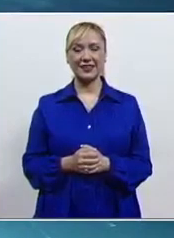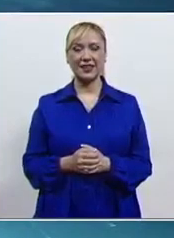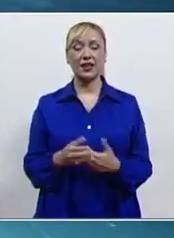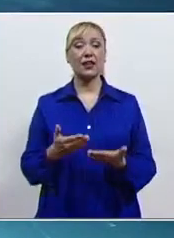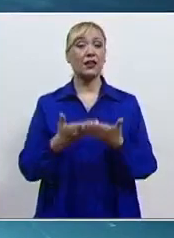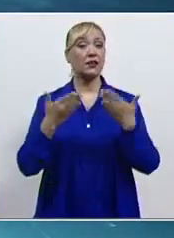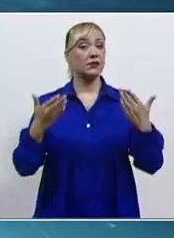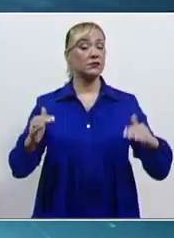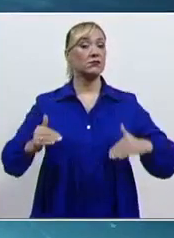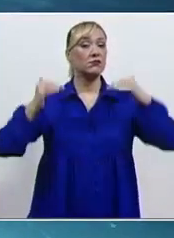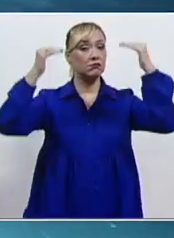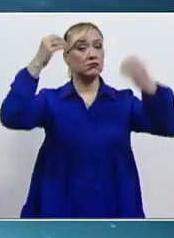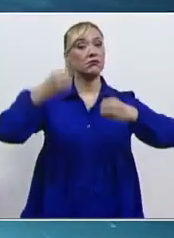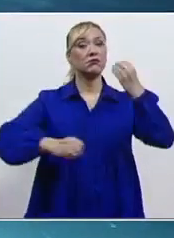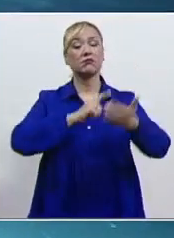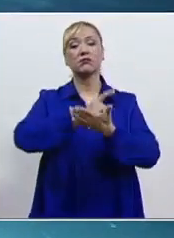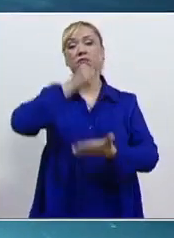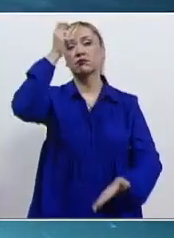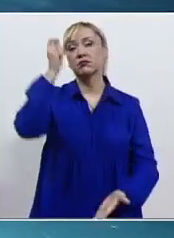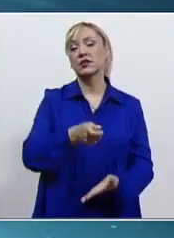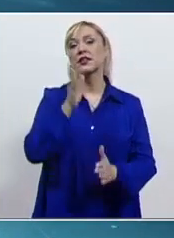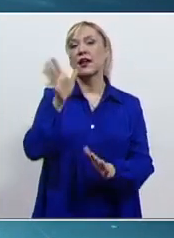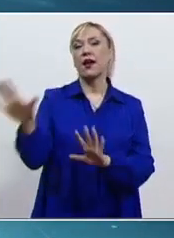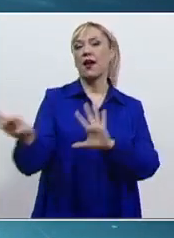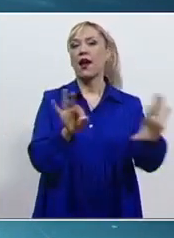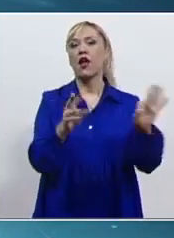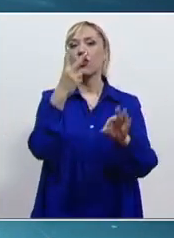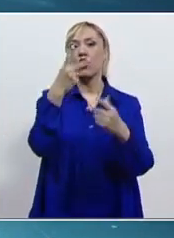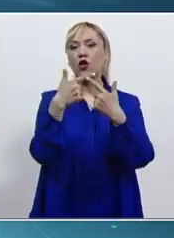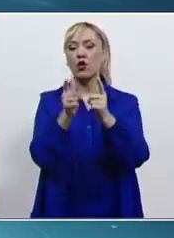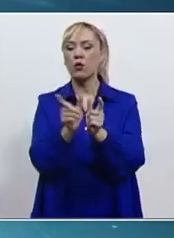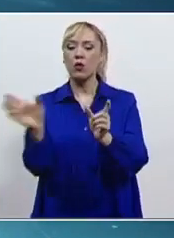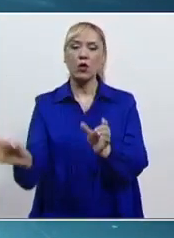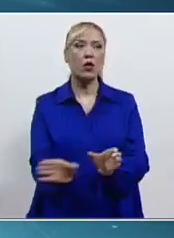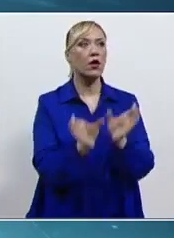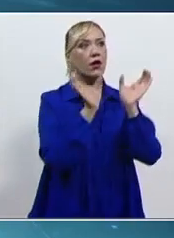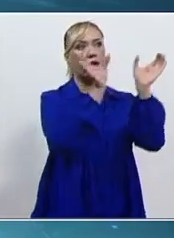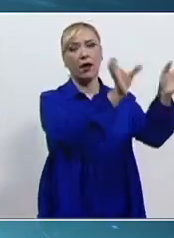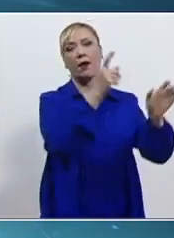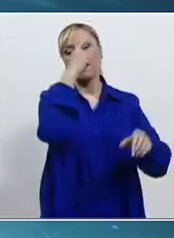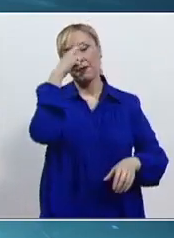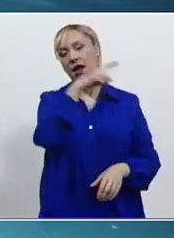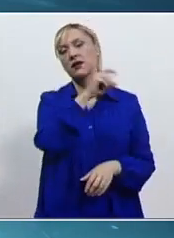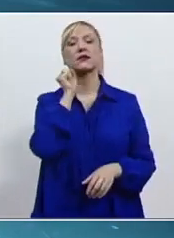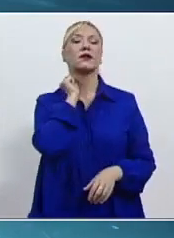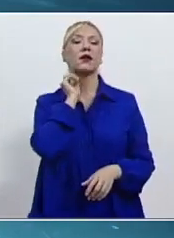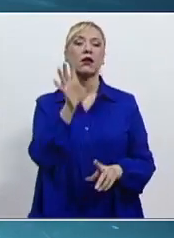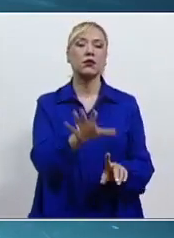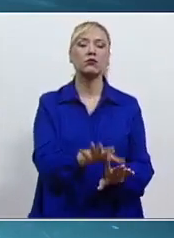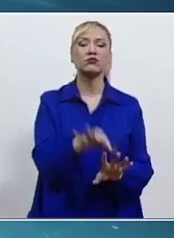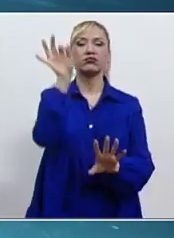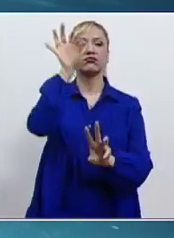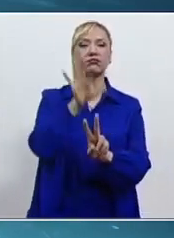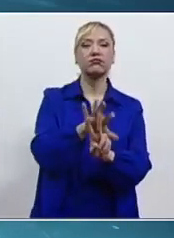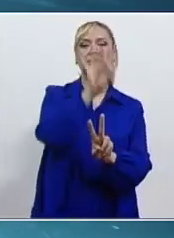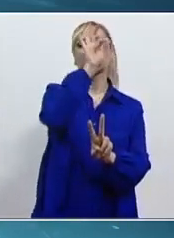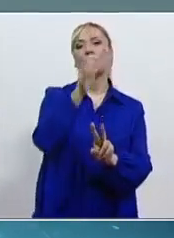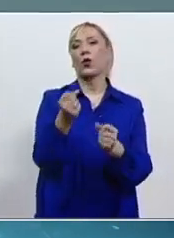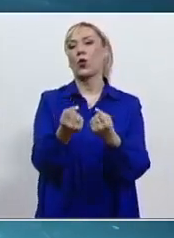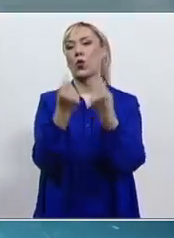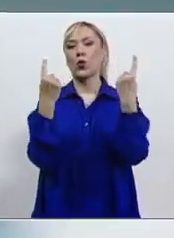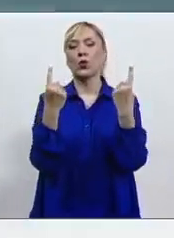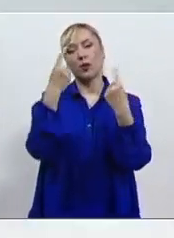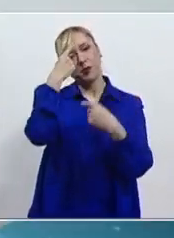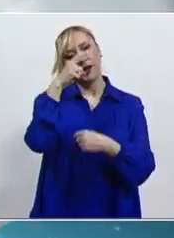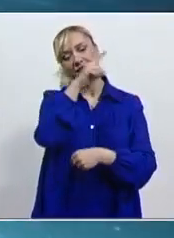La Suprema Corte definió las dos ternas que enviará el Senado para elegir a dos magistrados de Sala Superior del Tribunal Electoral.